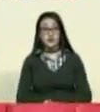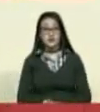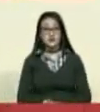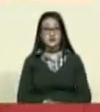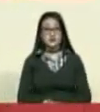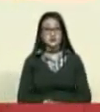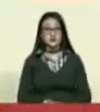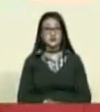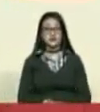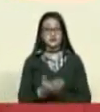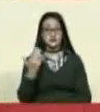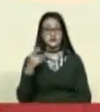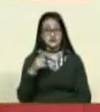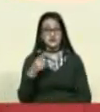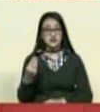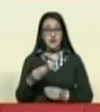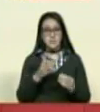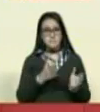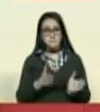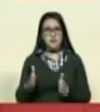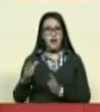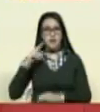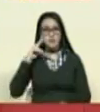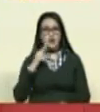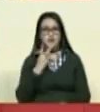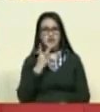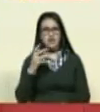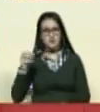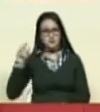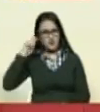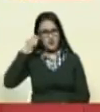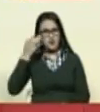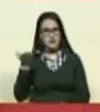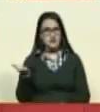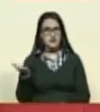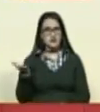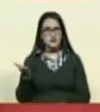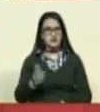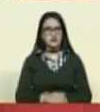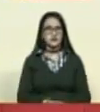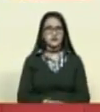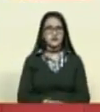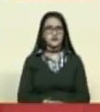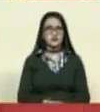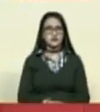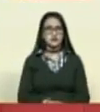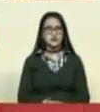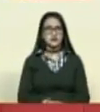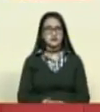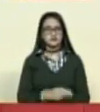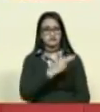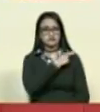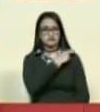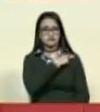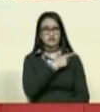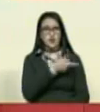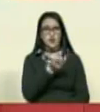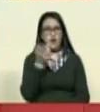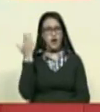En esa época se había desarrollado el plan Bolívar 2000, ¿se acuerdan? Ustedes eran capitanes, ¿verdad? Mayores.